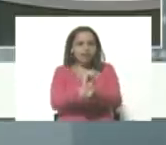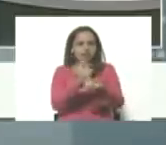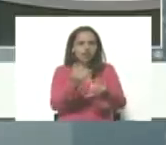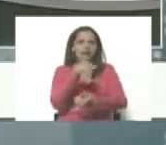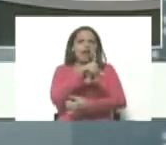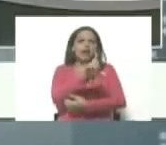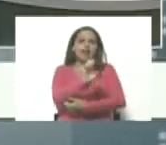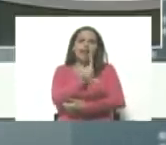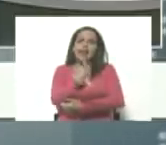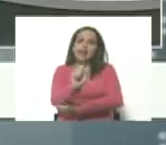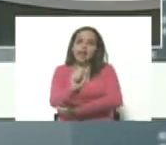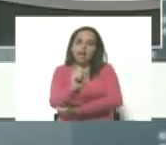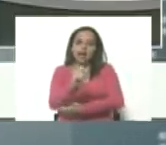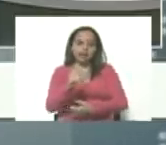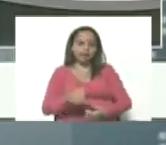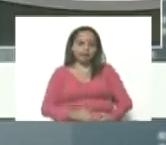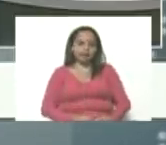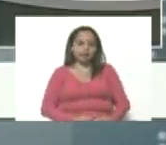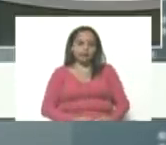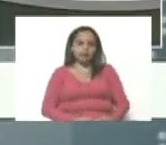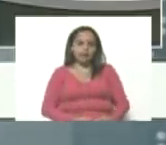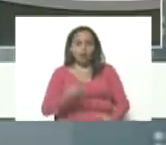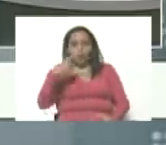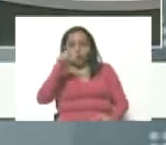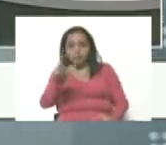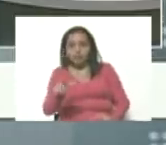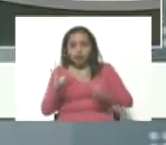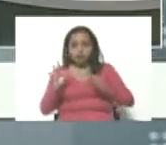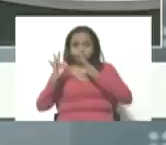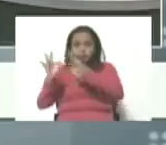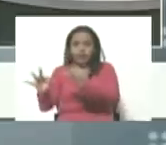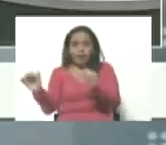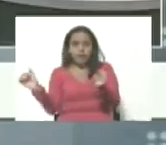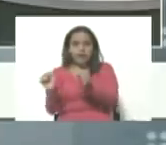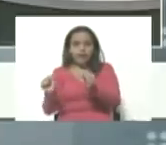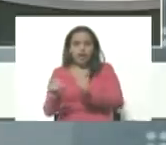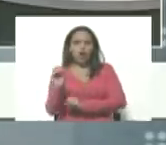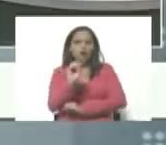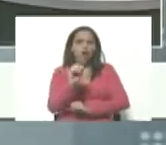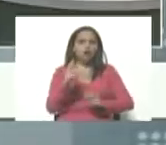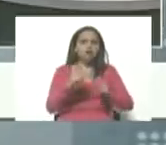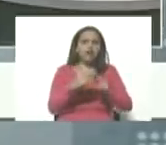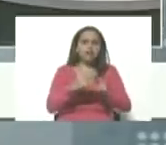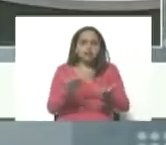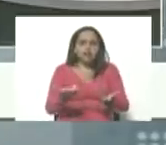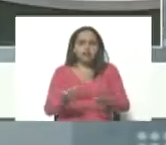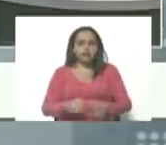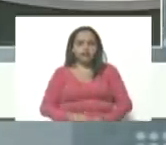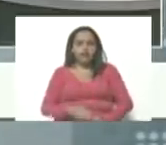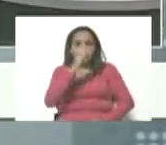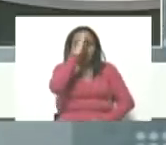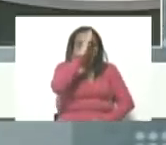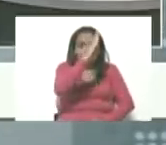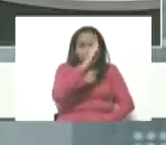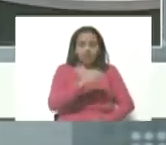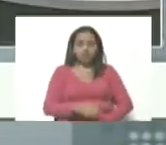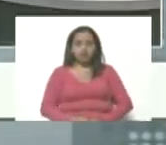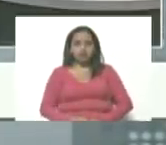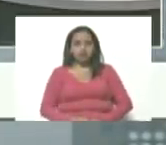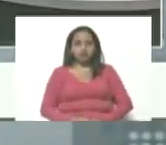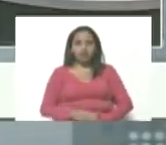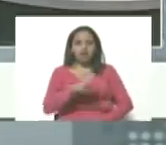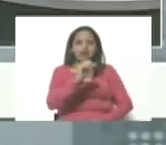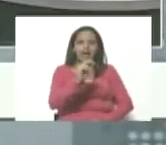Miles que contaminaron a la gente en El Vigía, en San Cristóbal, en Barinas, en